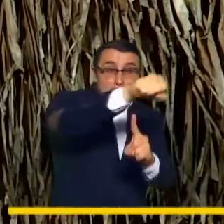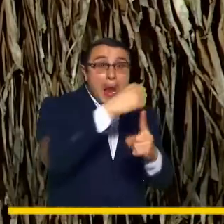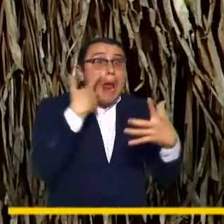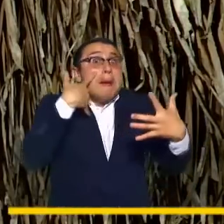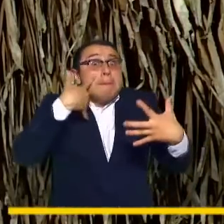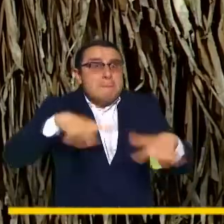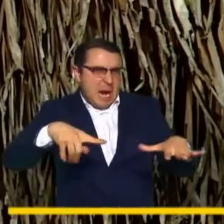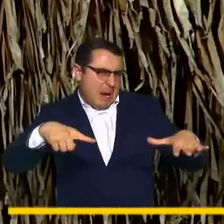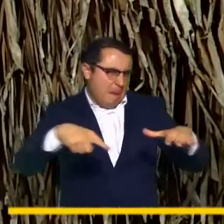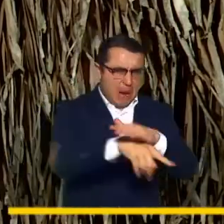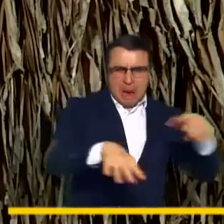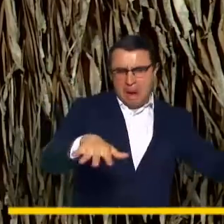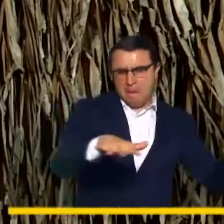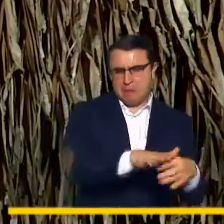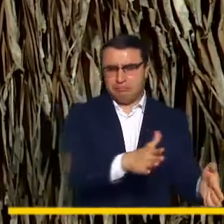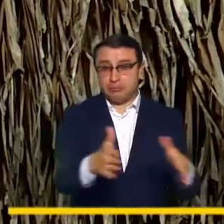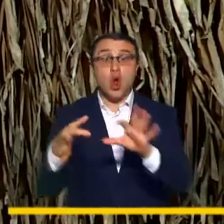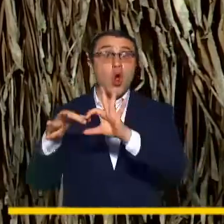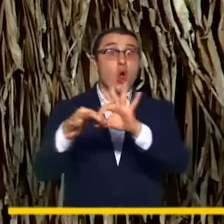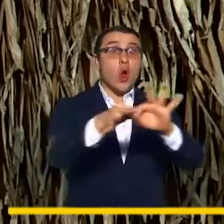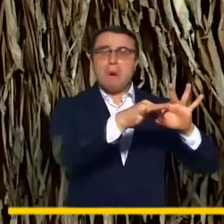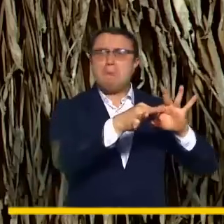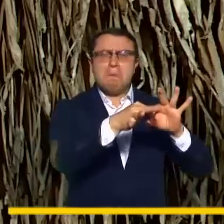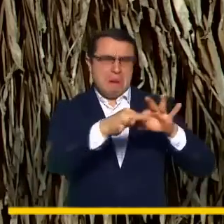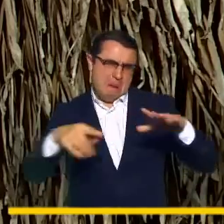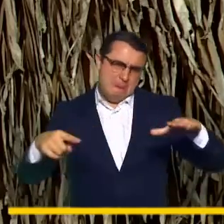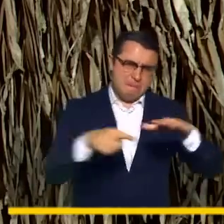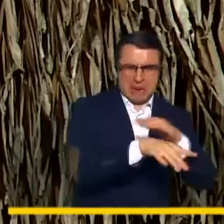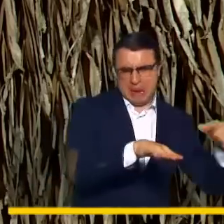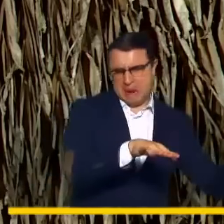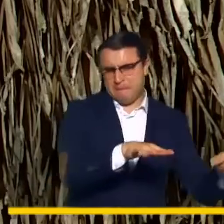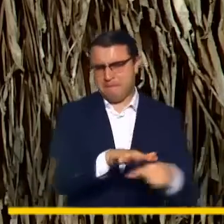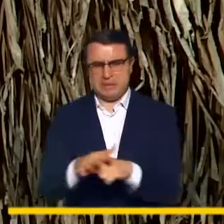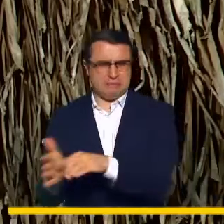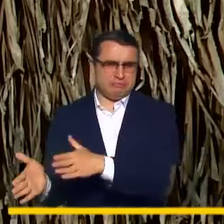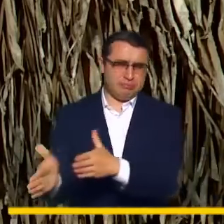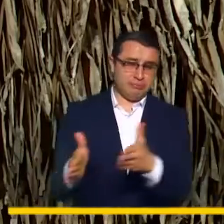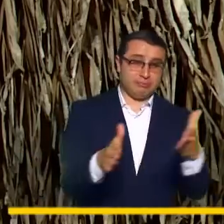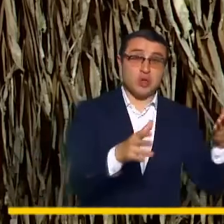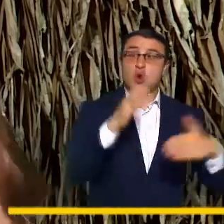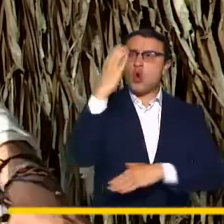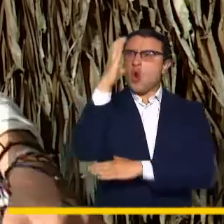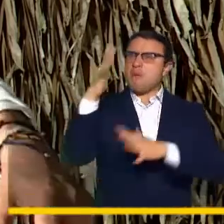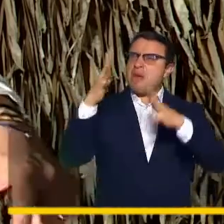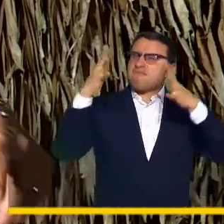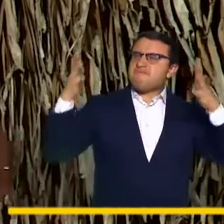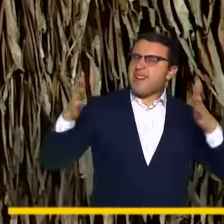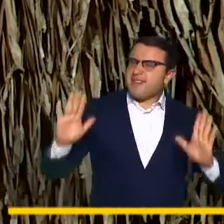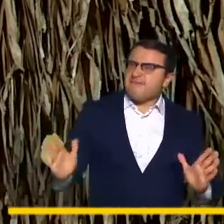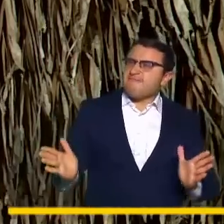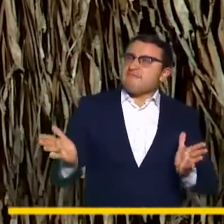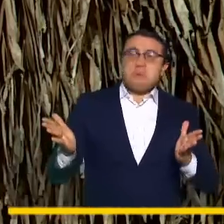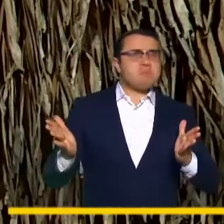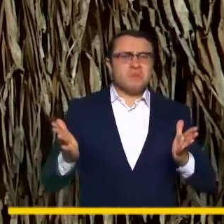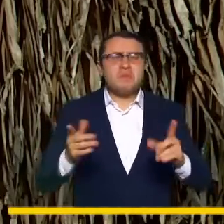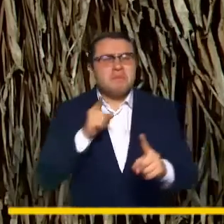matarse entre sí y no para unirse, no para construirse como una nación, sino para